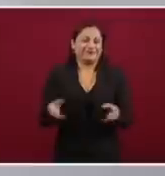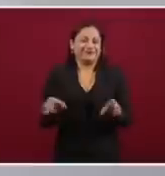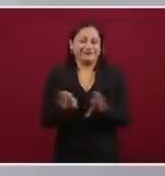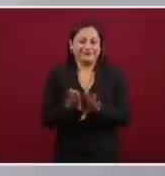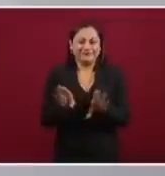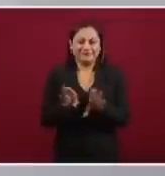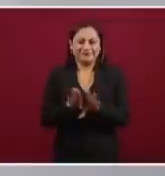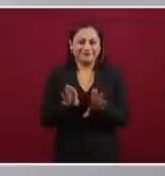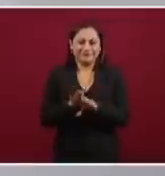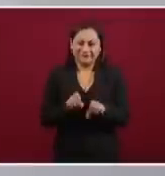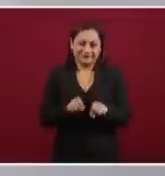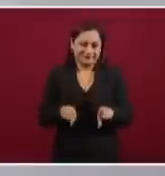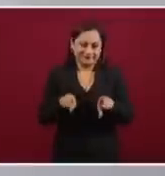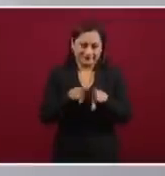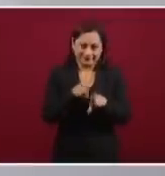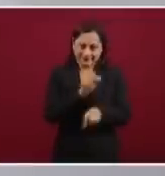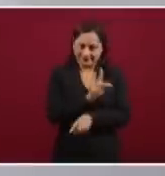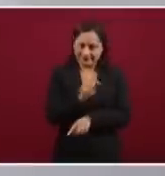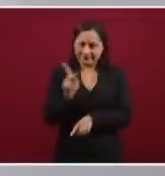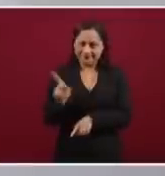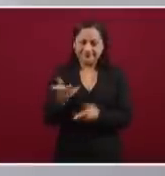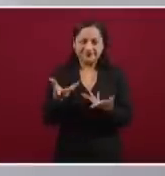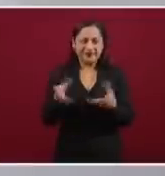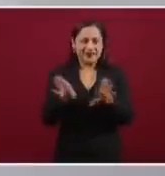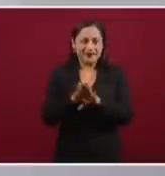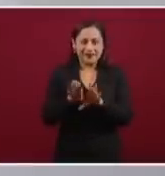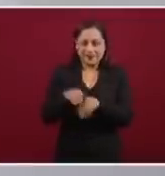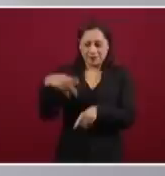Imagínense qué mentalidad.